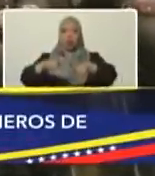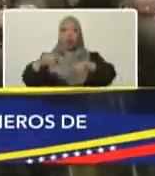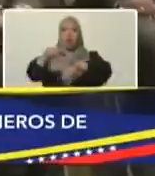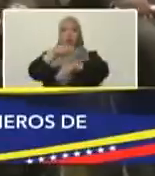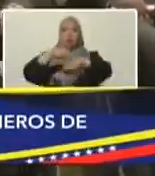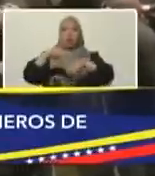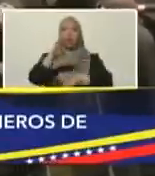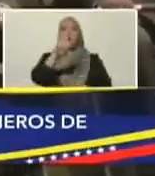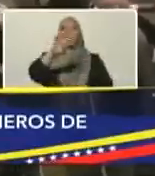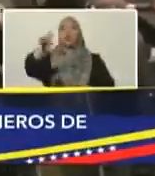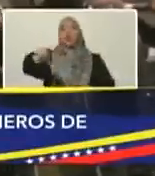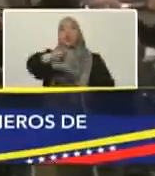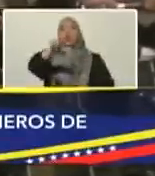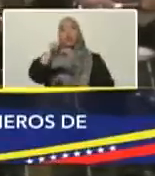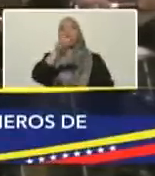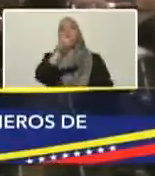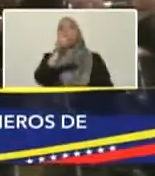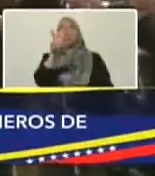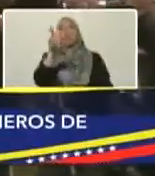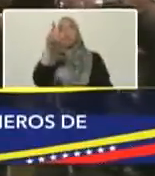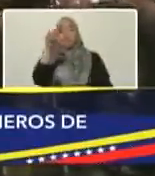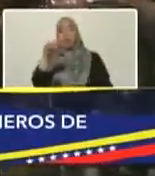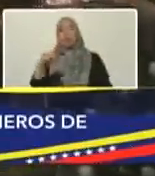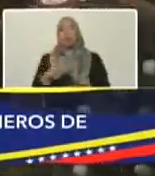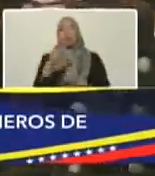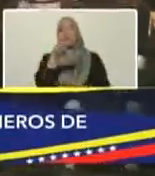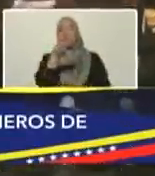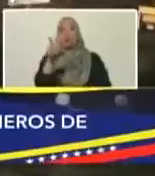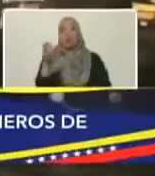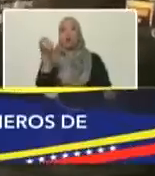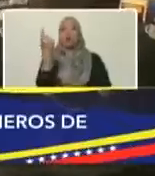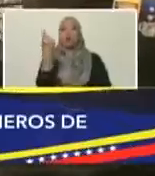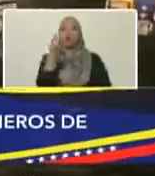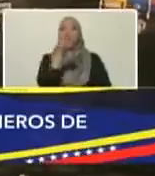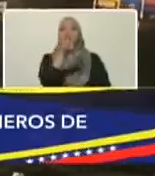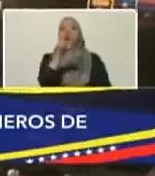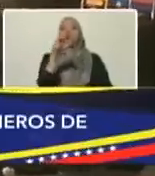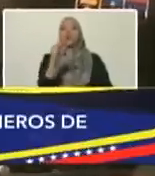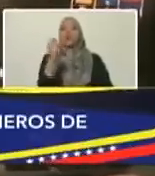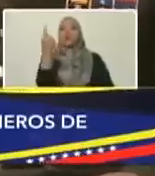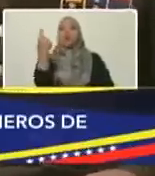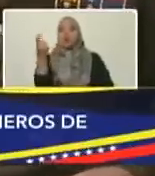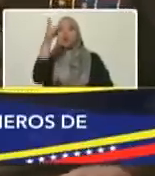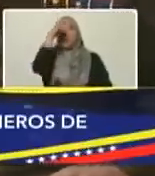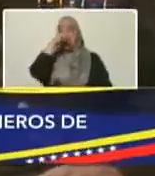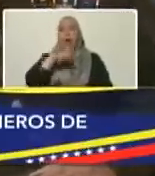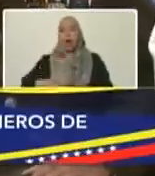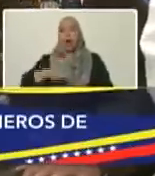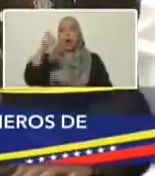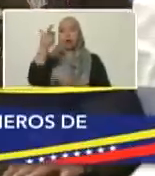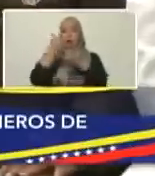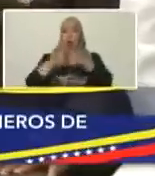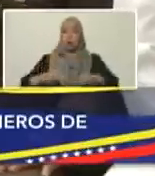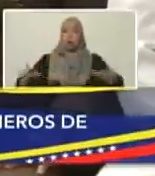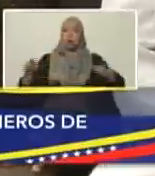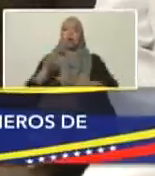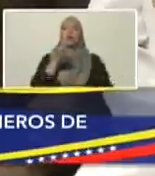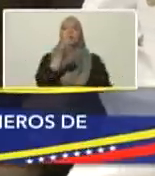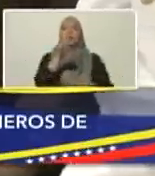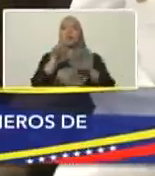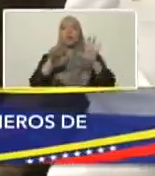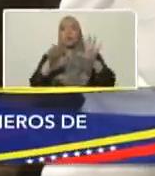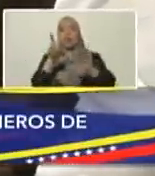4 de julio de 2022, 211 años de la Independencia, 162 de la